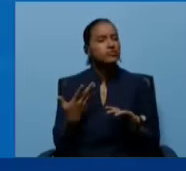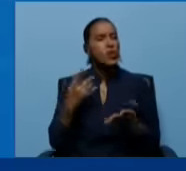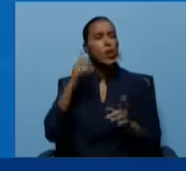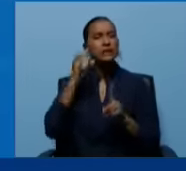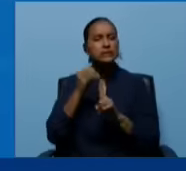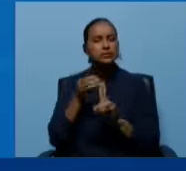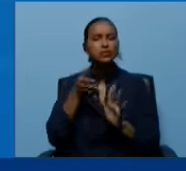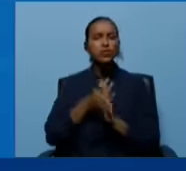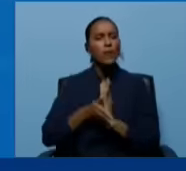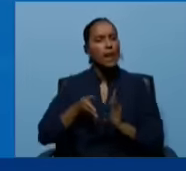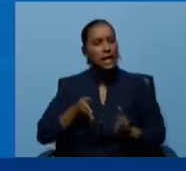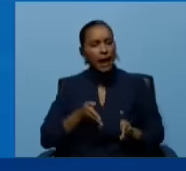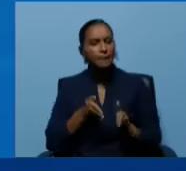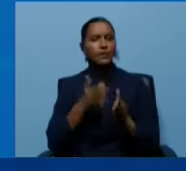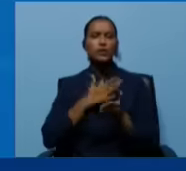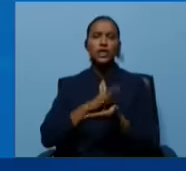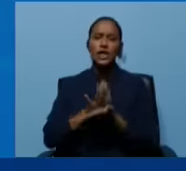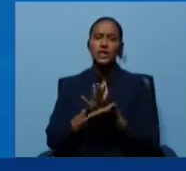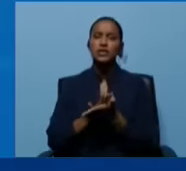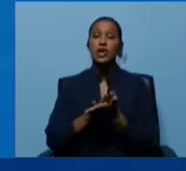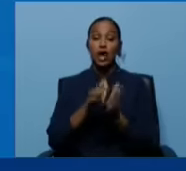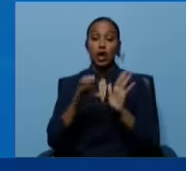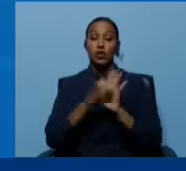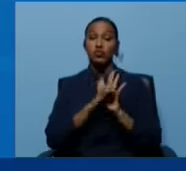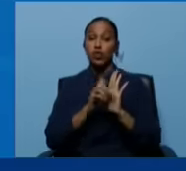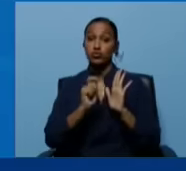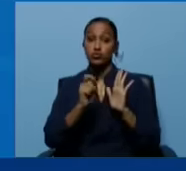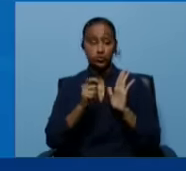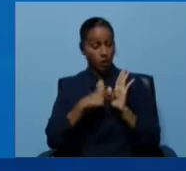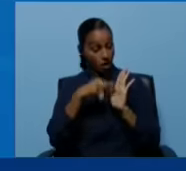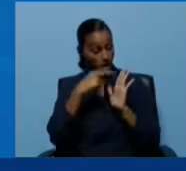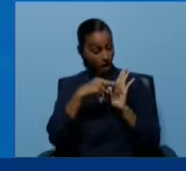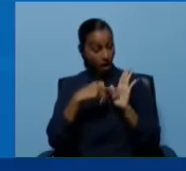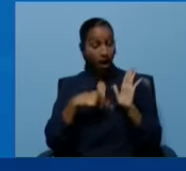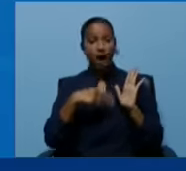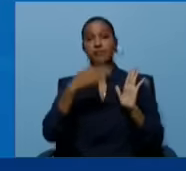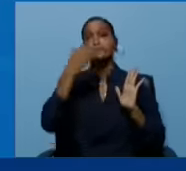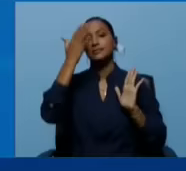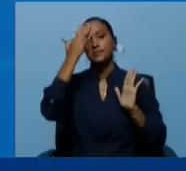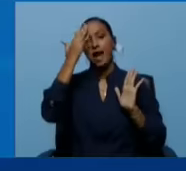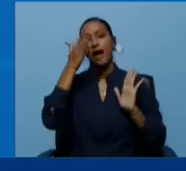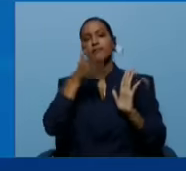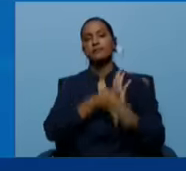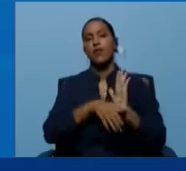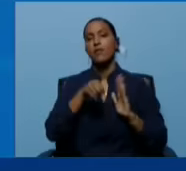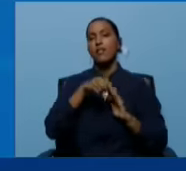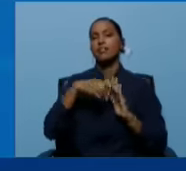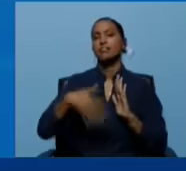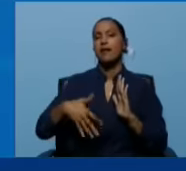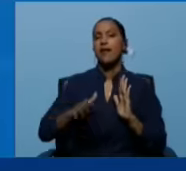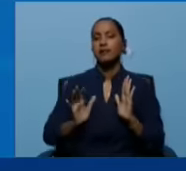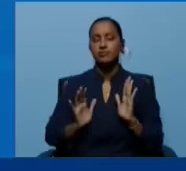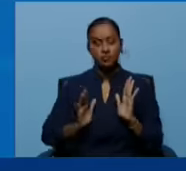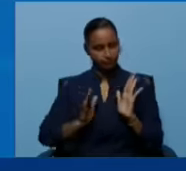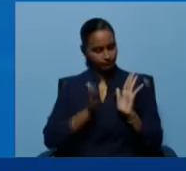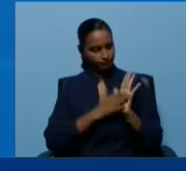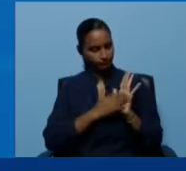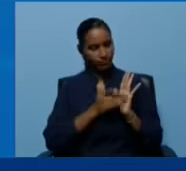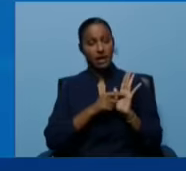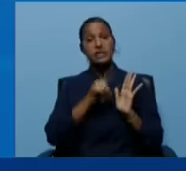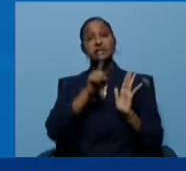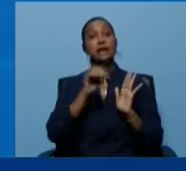su constitución, todos los derechos constitucionales garantizados para nuestro